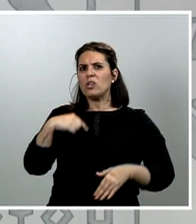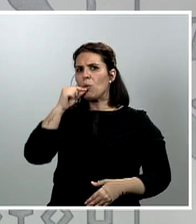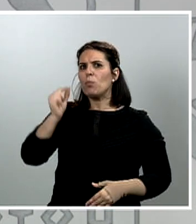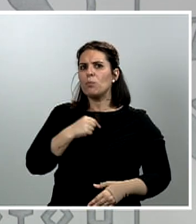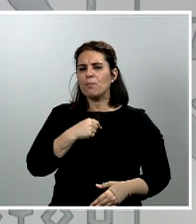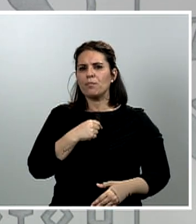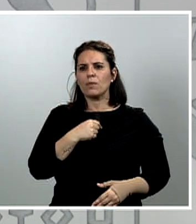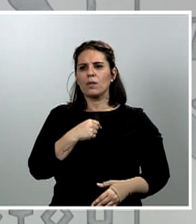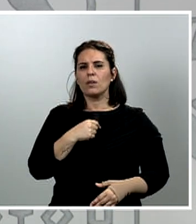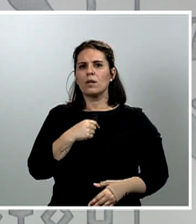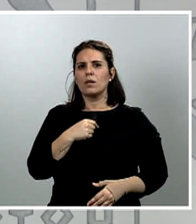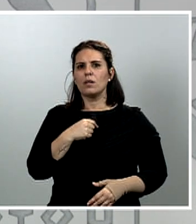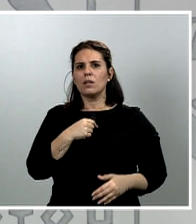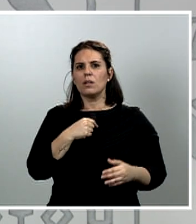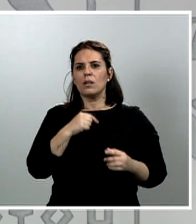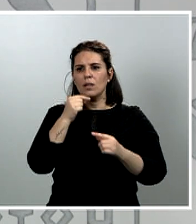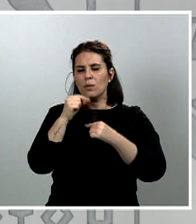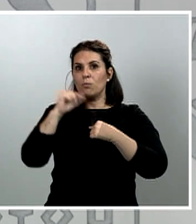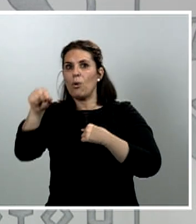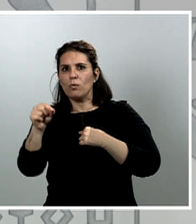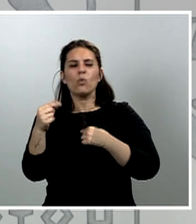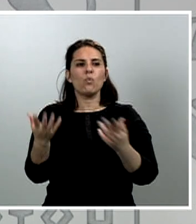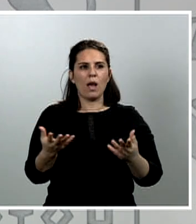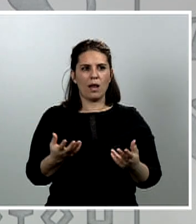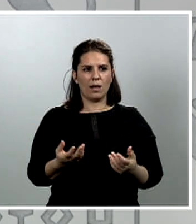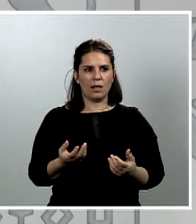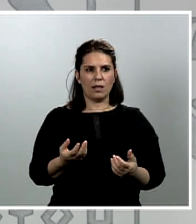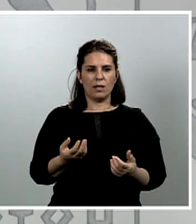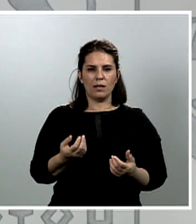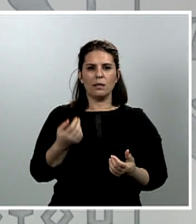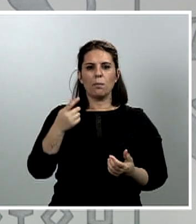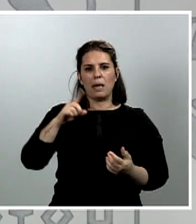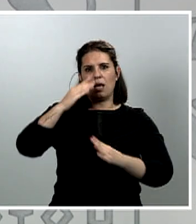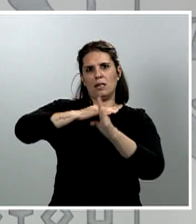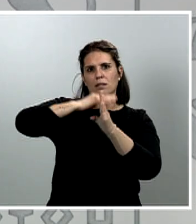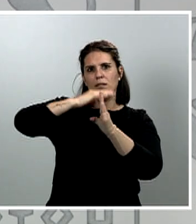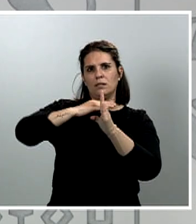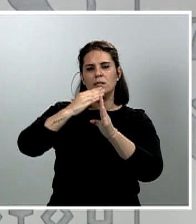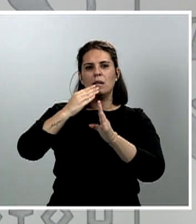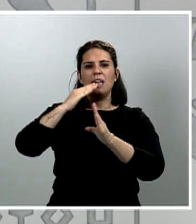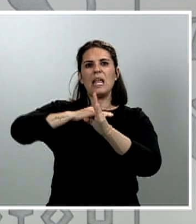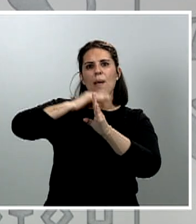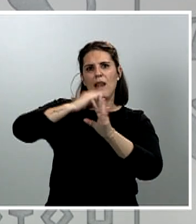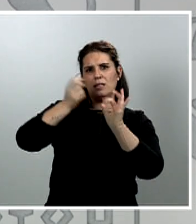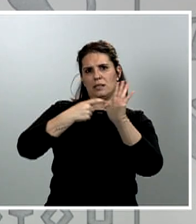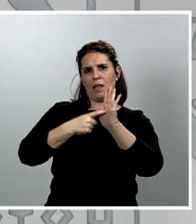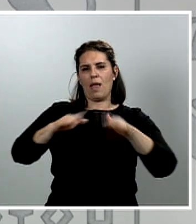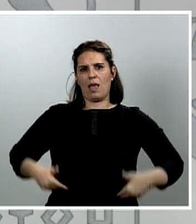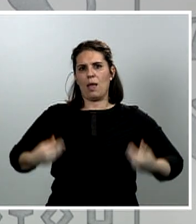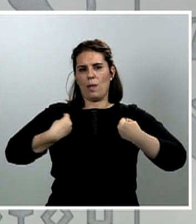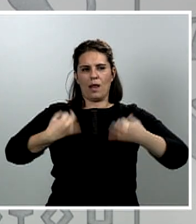valorar diferentes niveles de alivio, diferentes niveles de transición. Todos los detalles sobre las